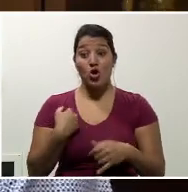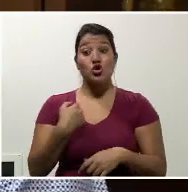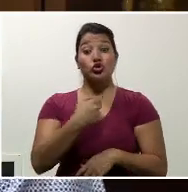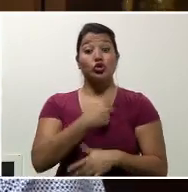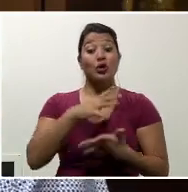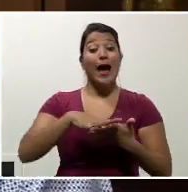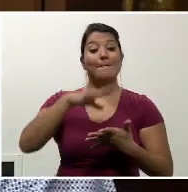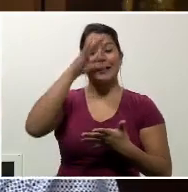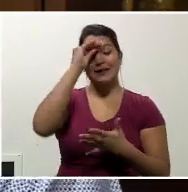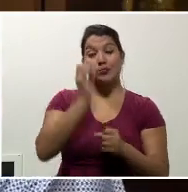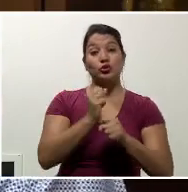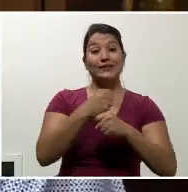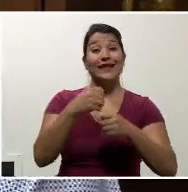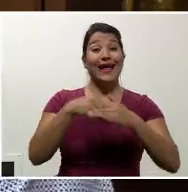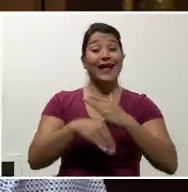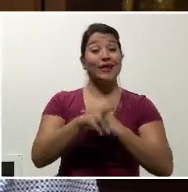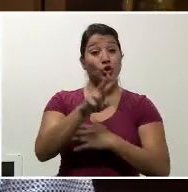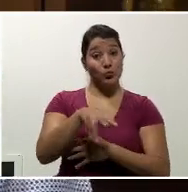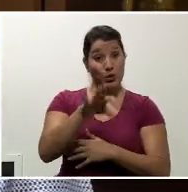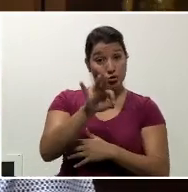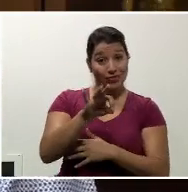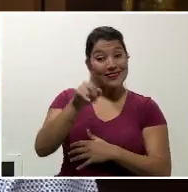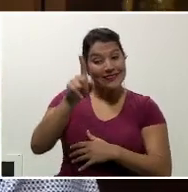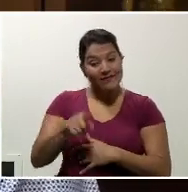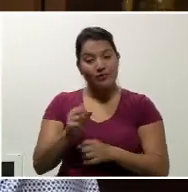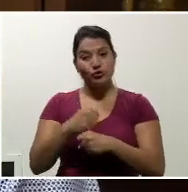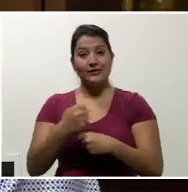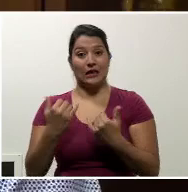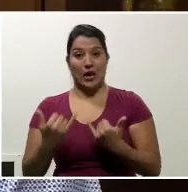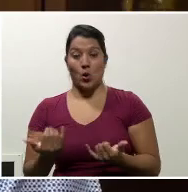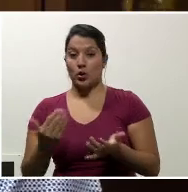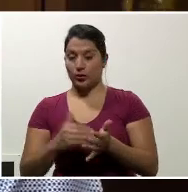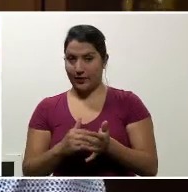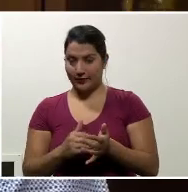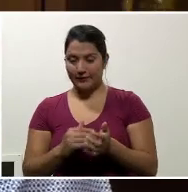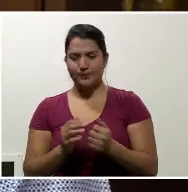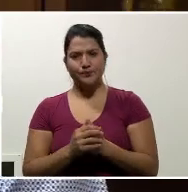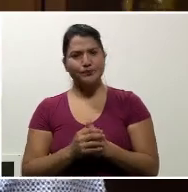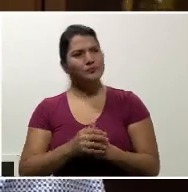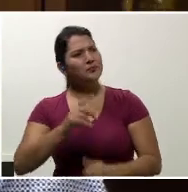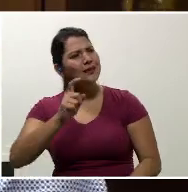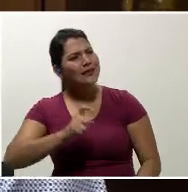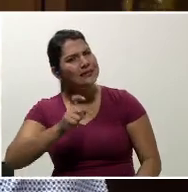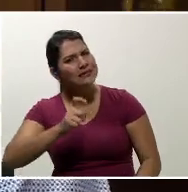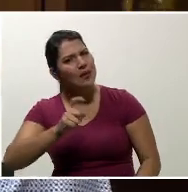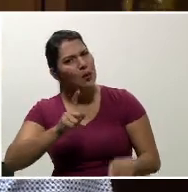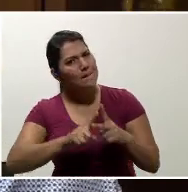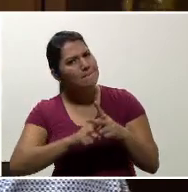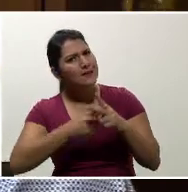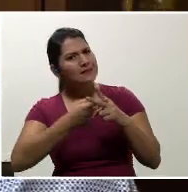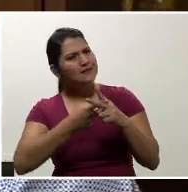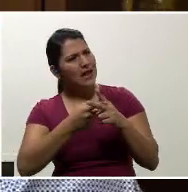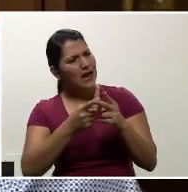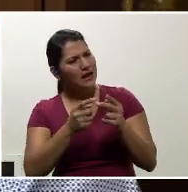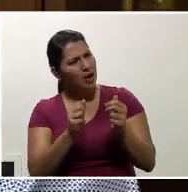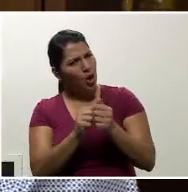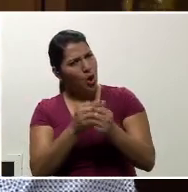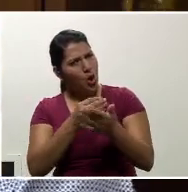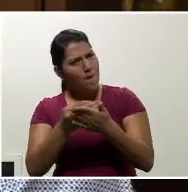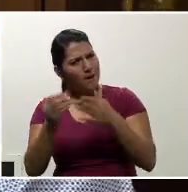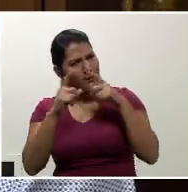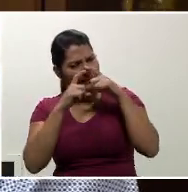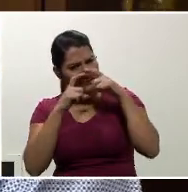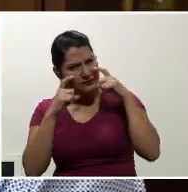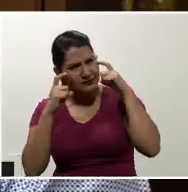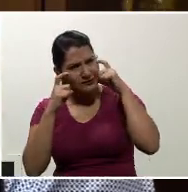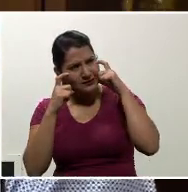lo tienen que volver a hacer ahora. Lo tenemos que volver a hacer ahora. No, Marco, es necesario empezar con el tema de la compra de mascarillas y